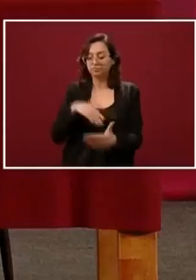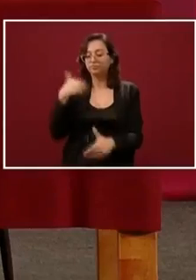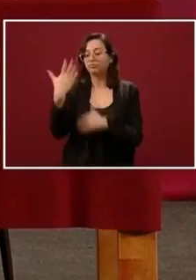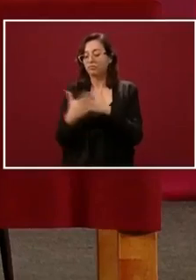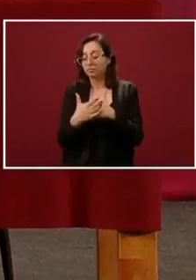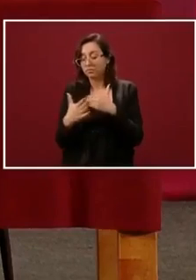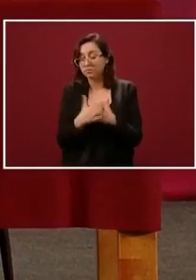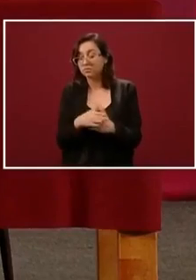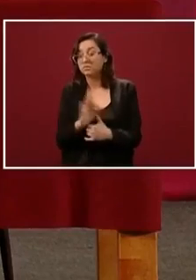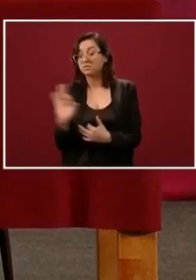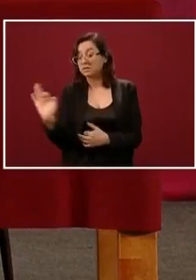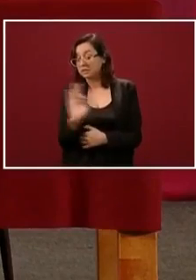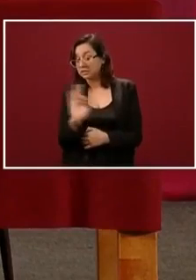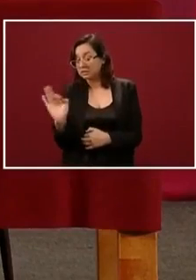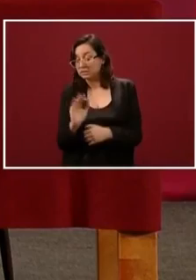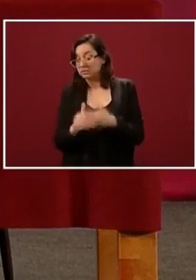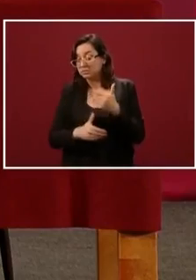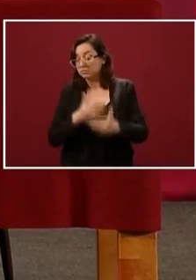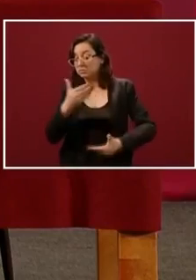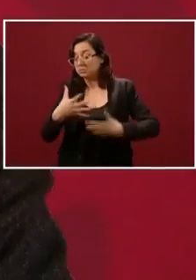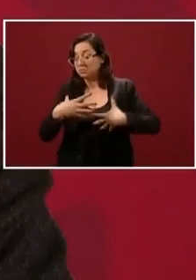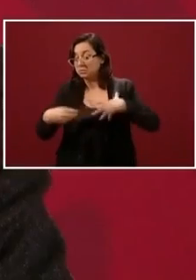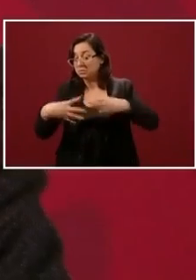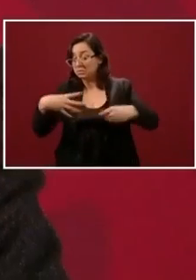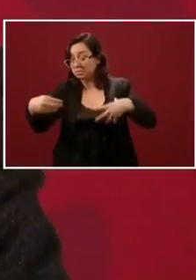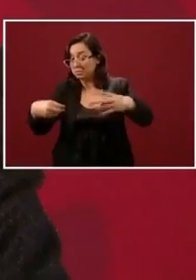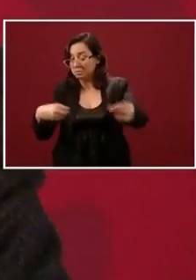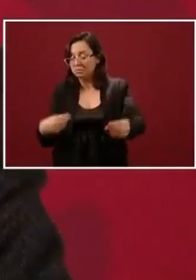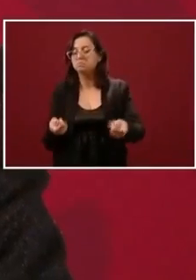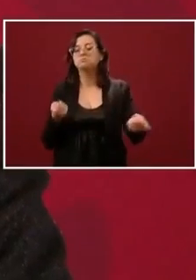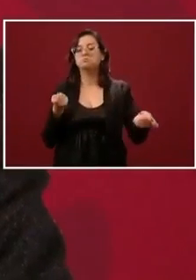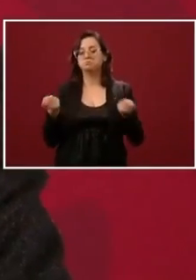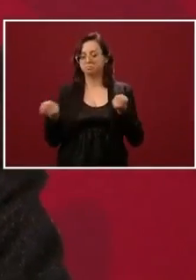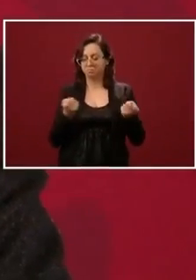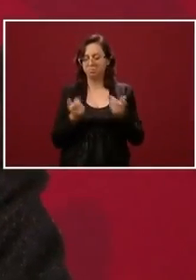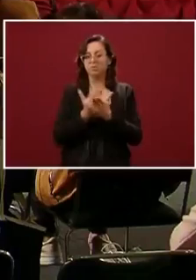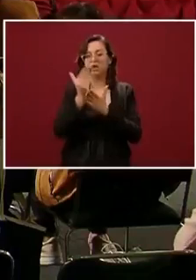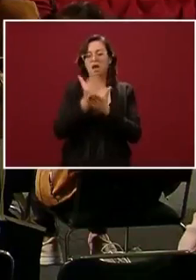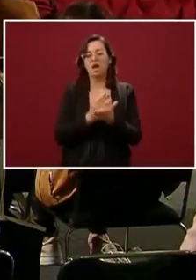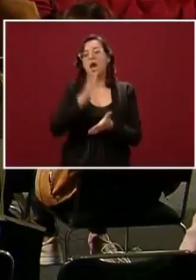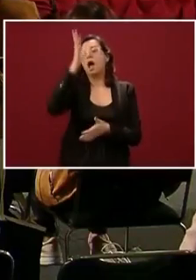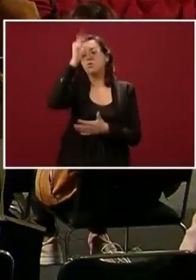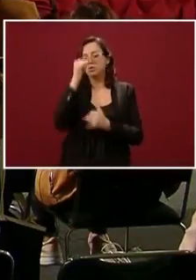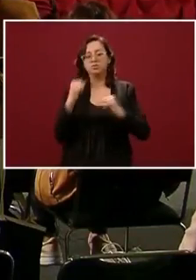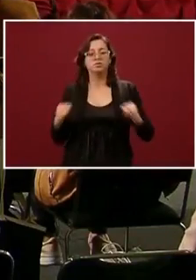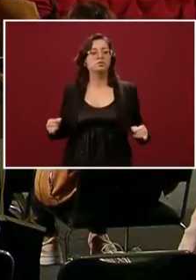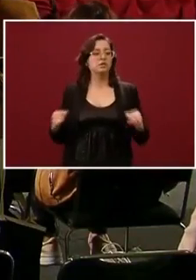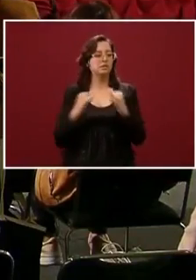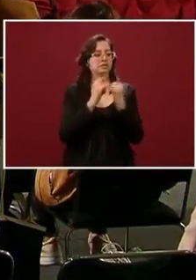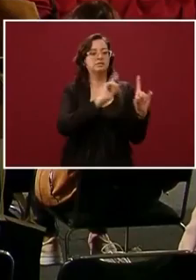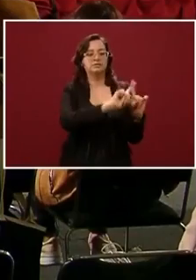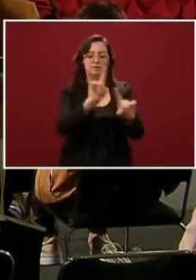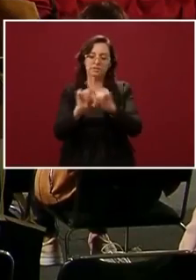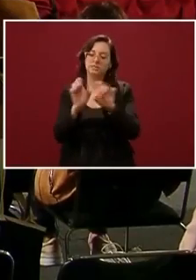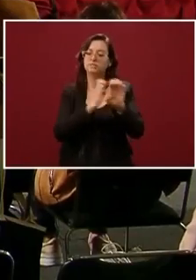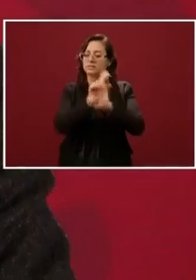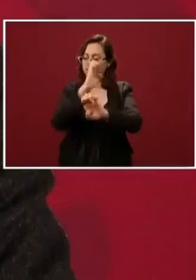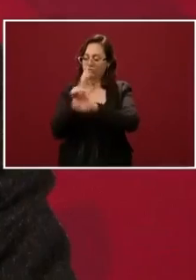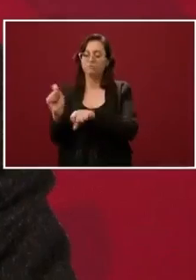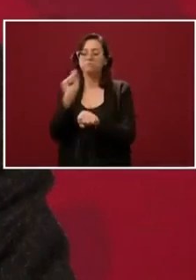medidas necesarias para la prevención y control de la epidemia de COVID en consenso con las dependencias y entidades involucradas en su